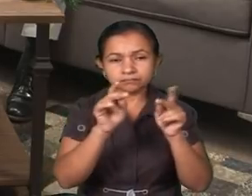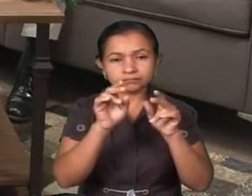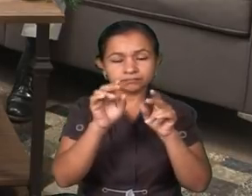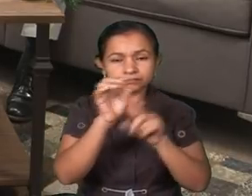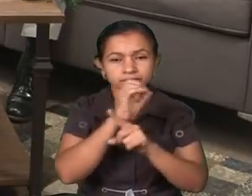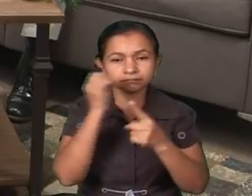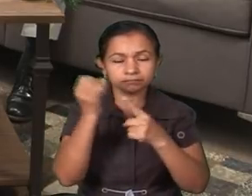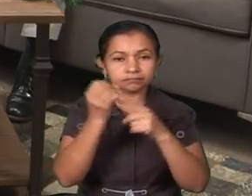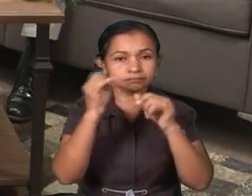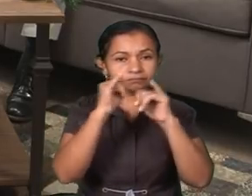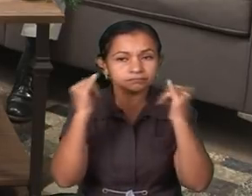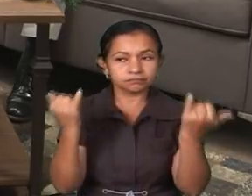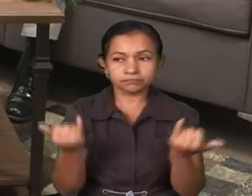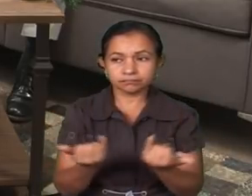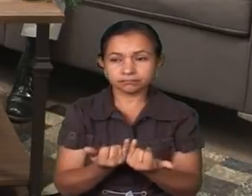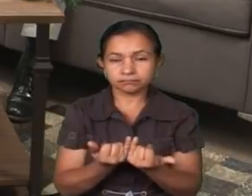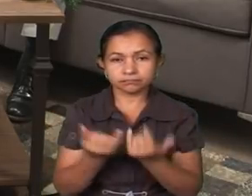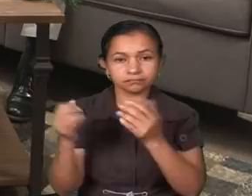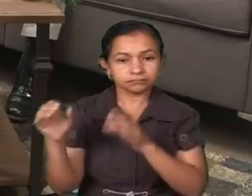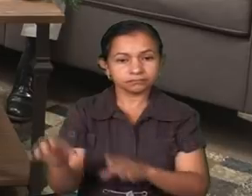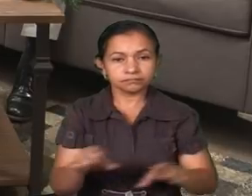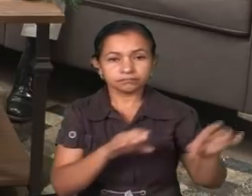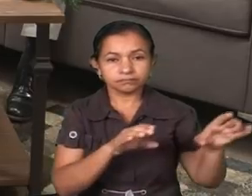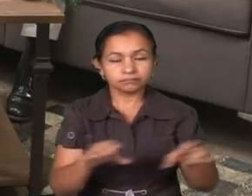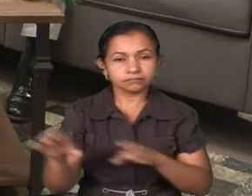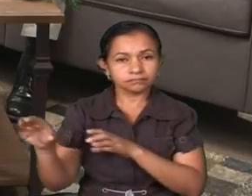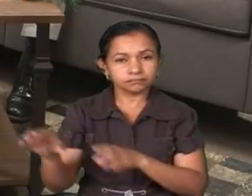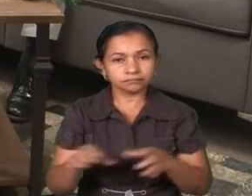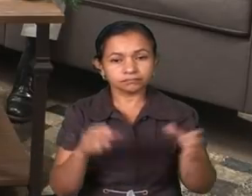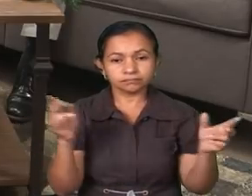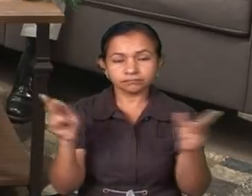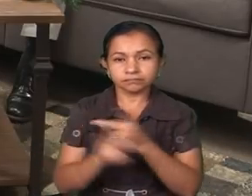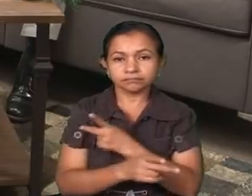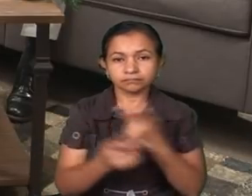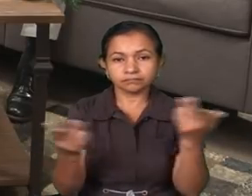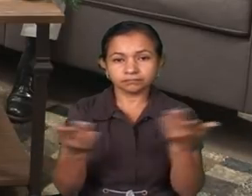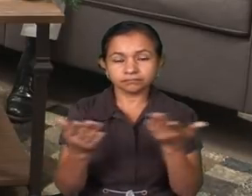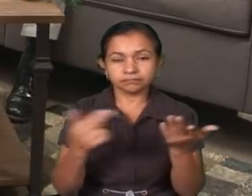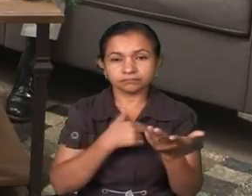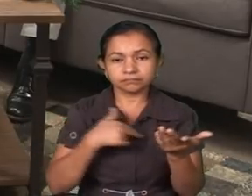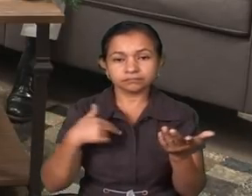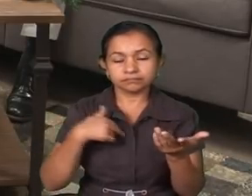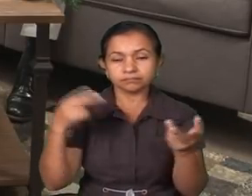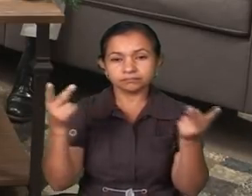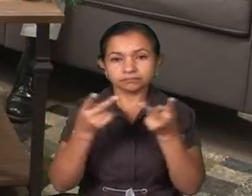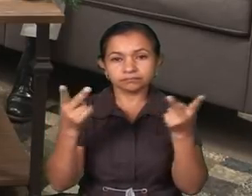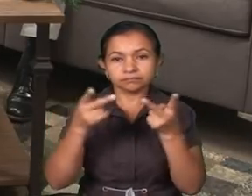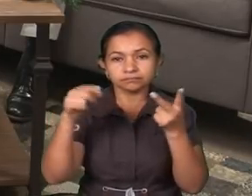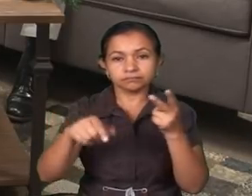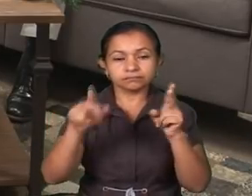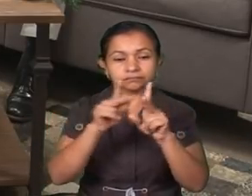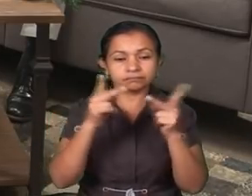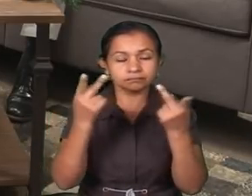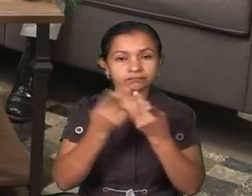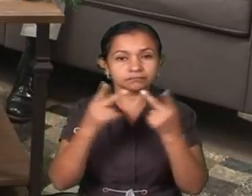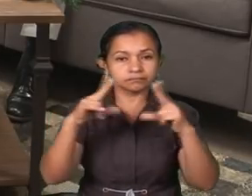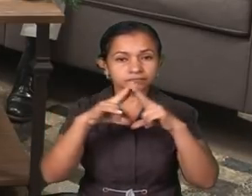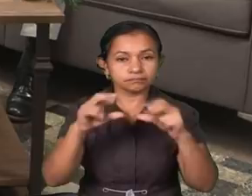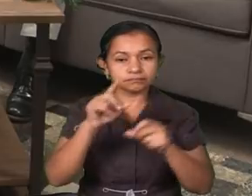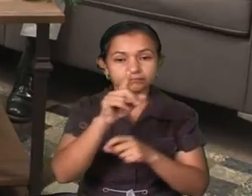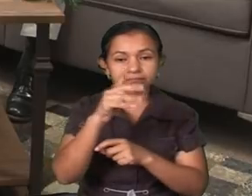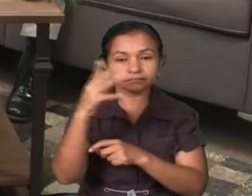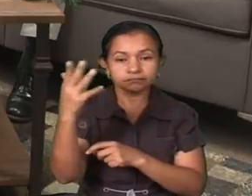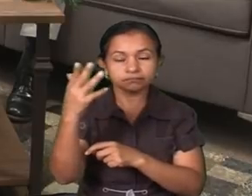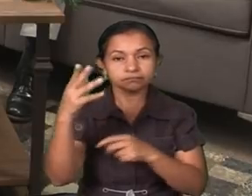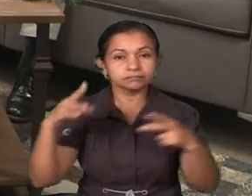internacionales en eventos tan trágicos, pues, como los que nos tocó vivir a la población nicaragüense a partir del 19 de